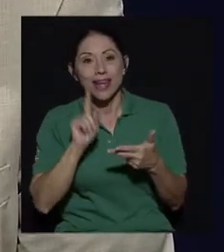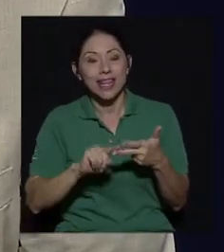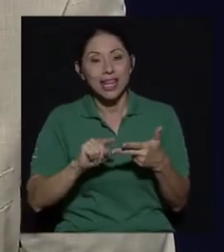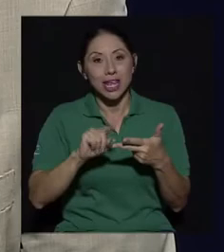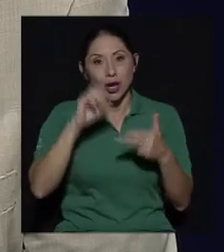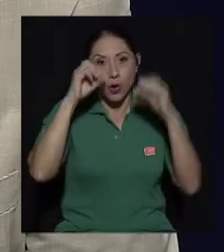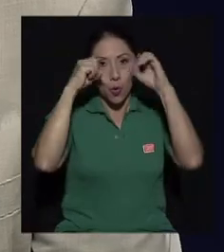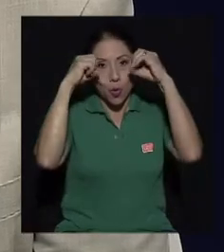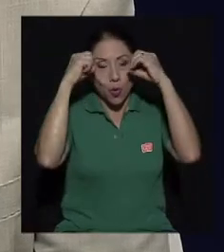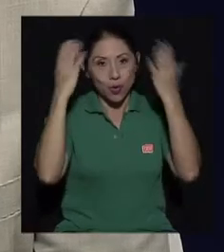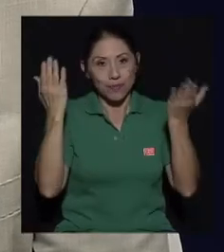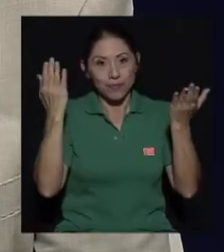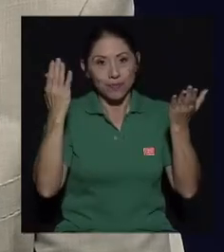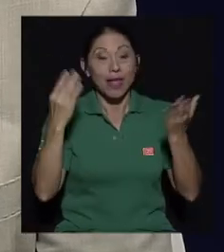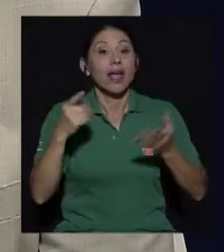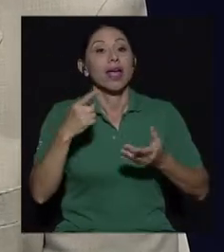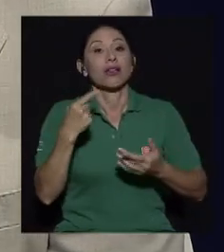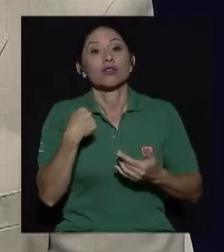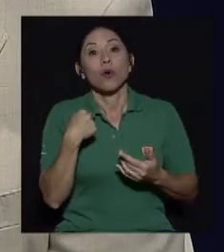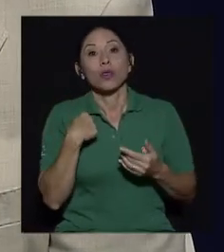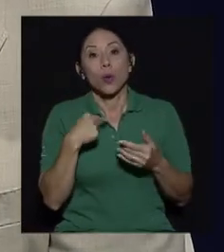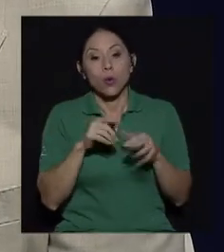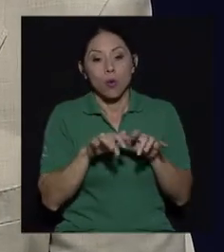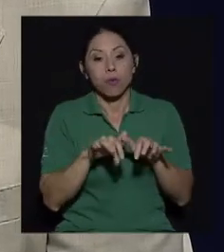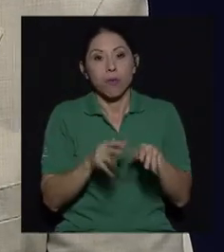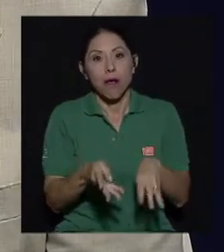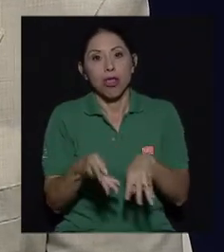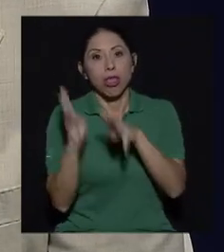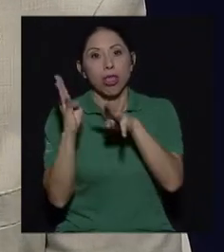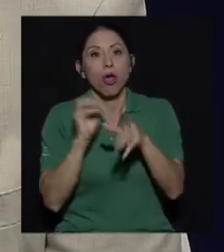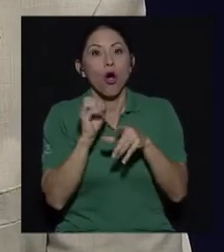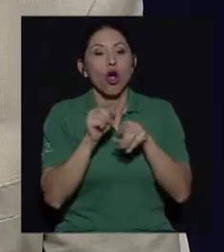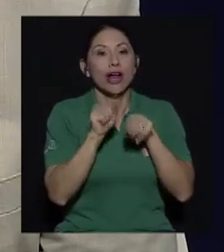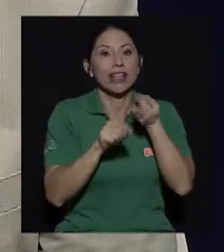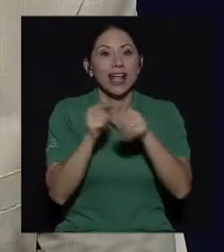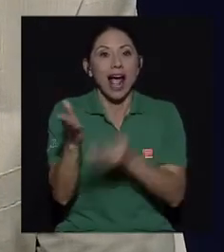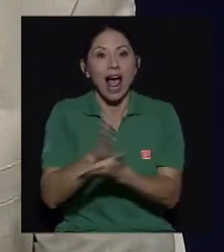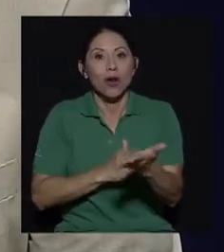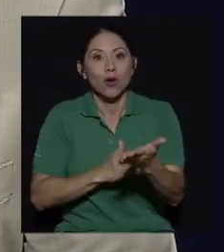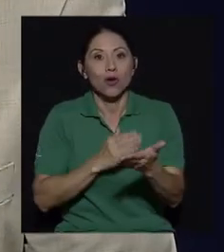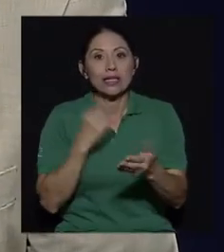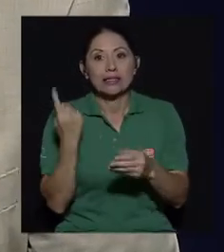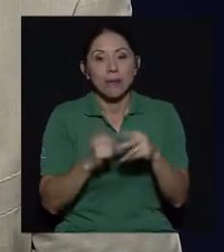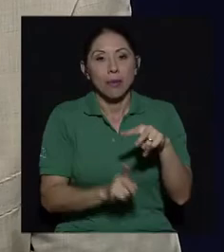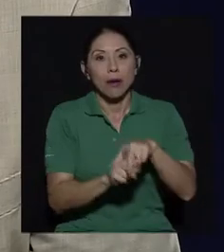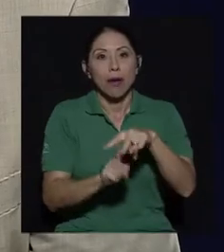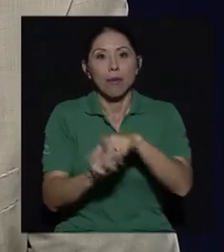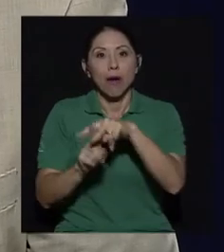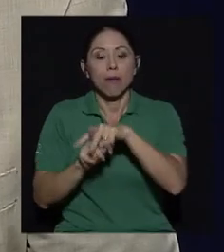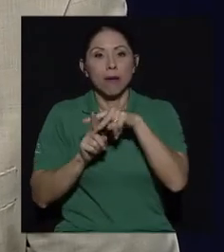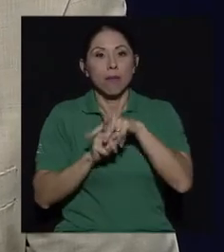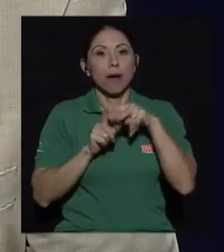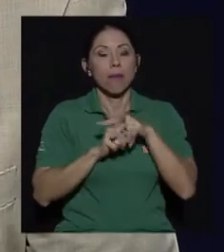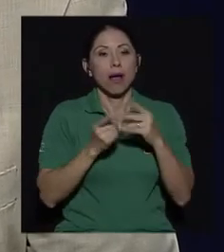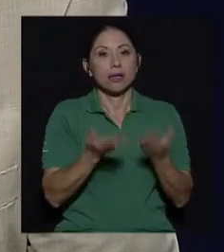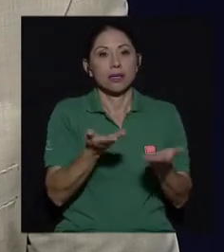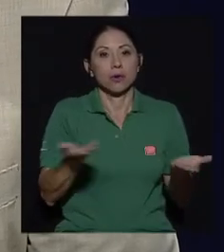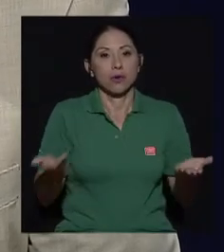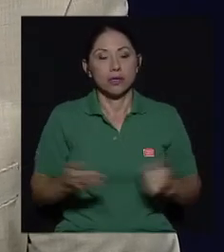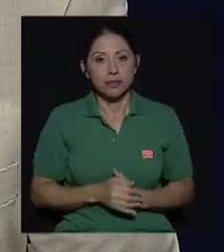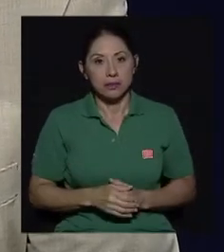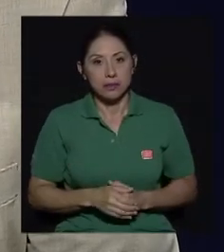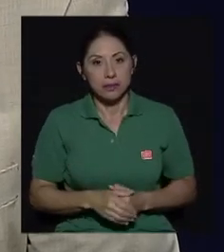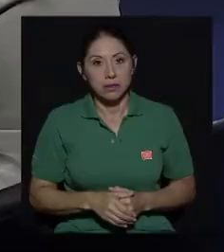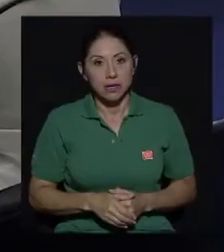también de google entonces cuando uno empieza a postear algo empieza a criticar algo solamente te van a aparecer esas cosas